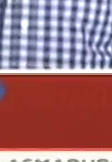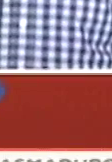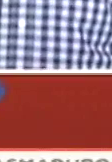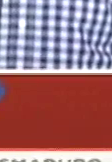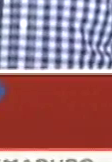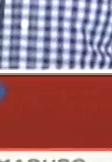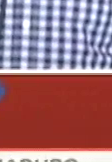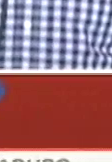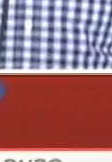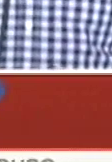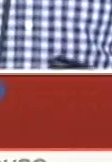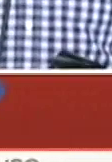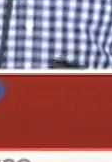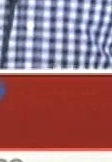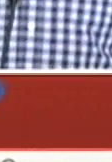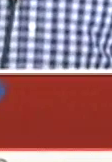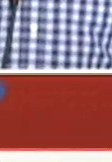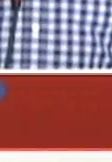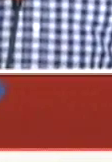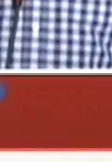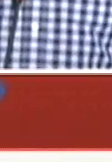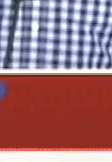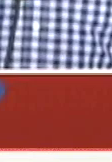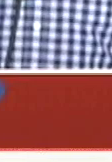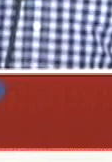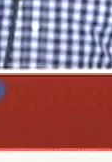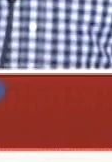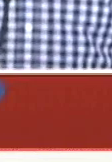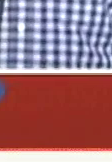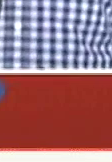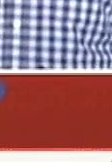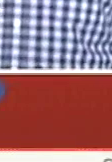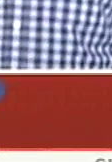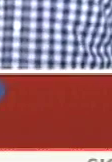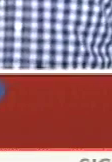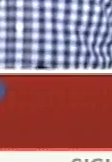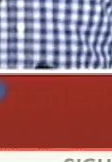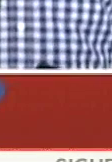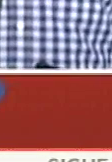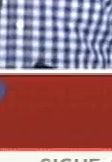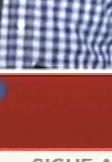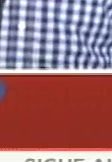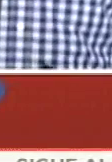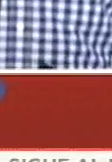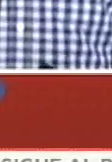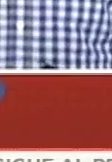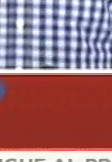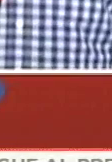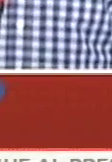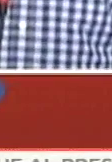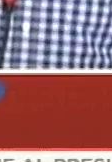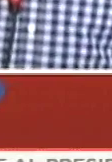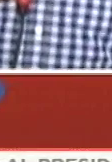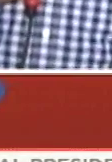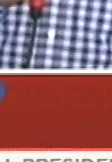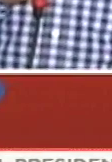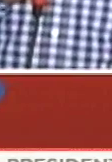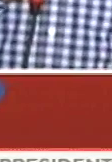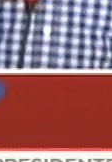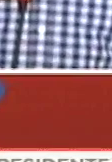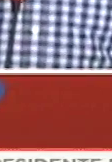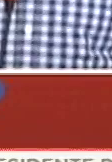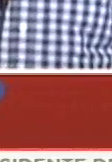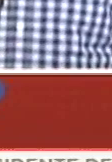acompaña en esta batalla en la que no podrá el imperio norteamericano. Somos tierra de libertades, soberanía,